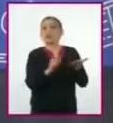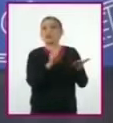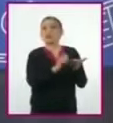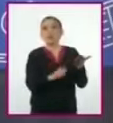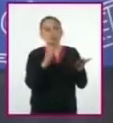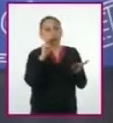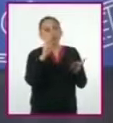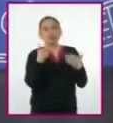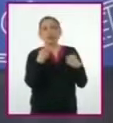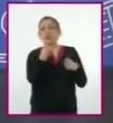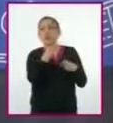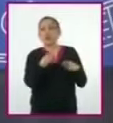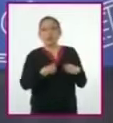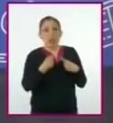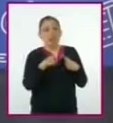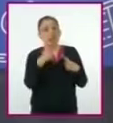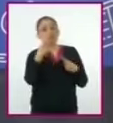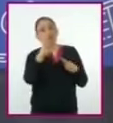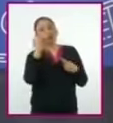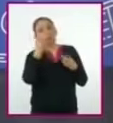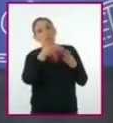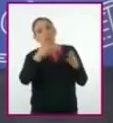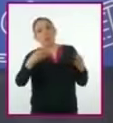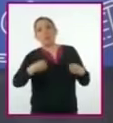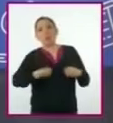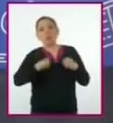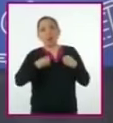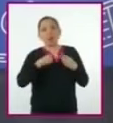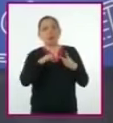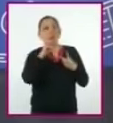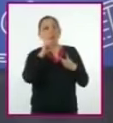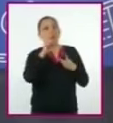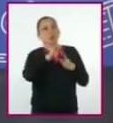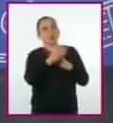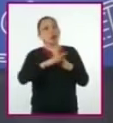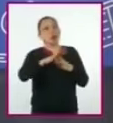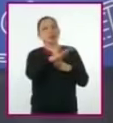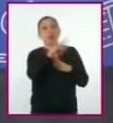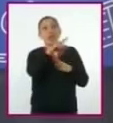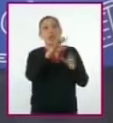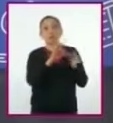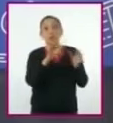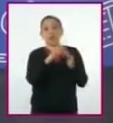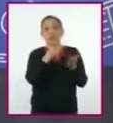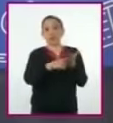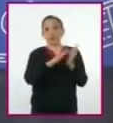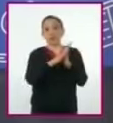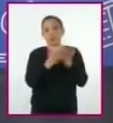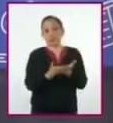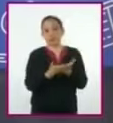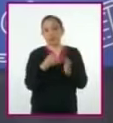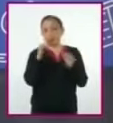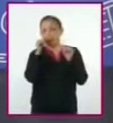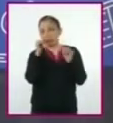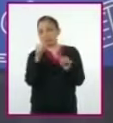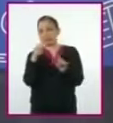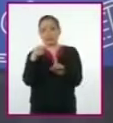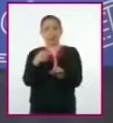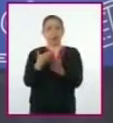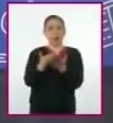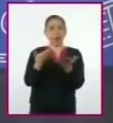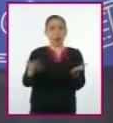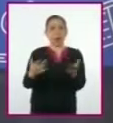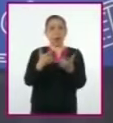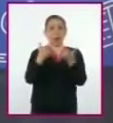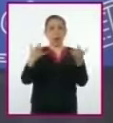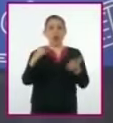entender su vida, su época, así como las situaciones que narran. Centrémonos ahora en los